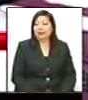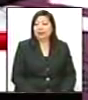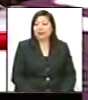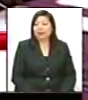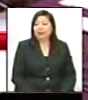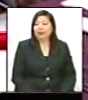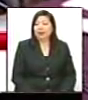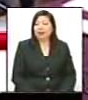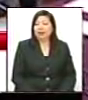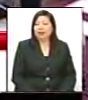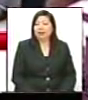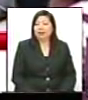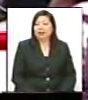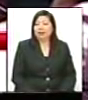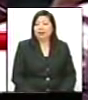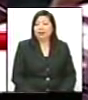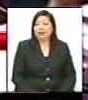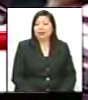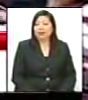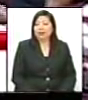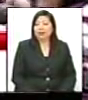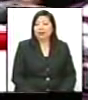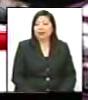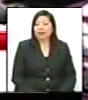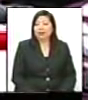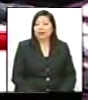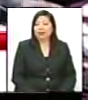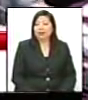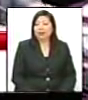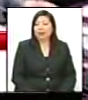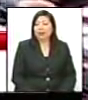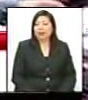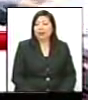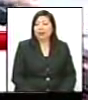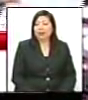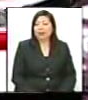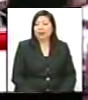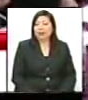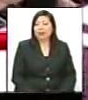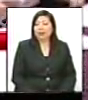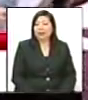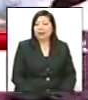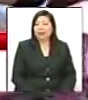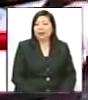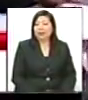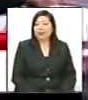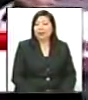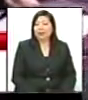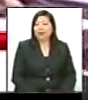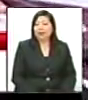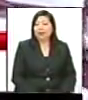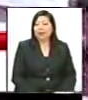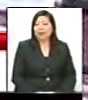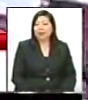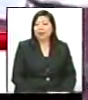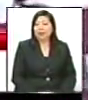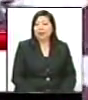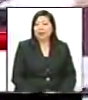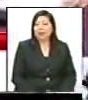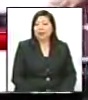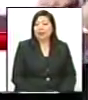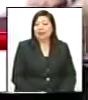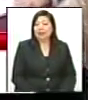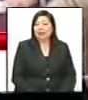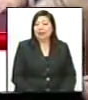También han justificado su inasistencia el Contralor de la República y el Defensor